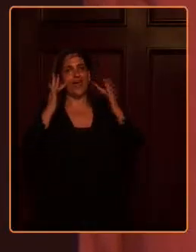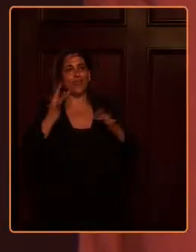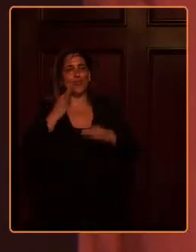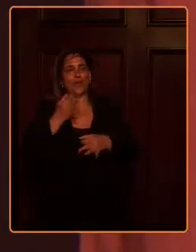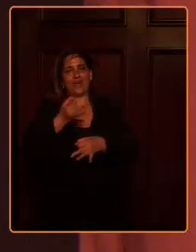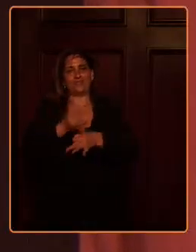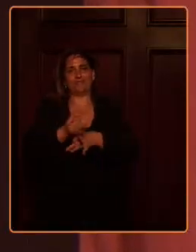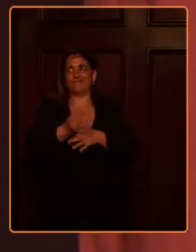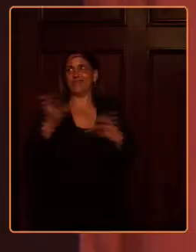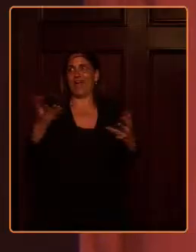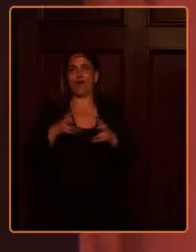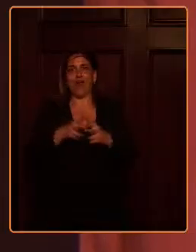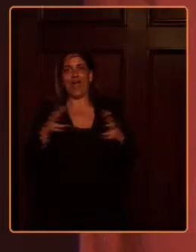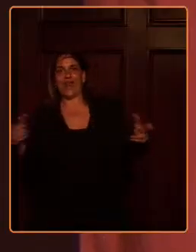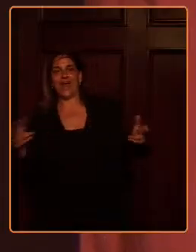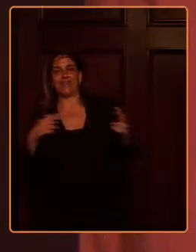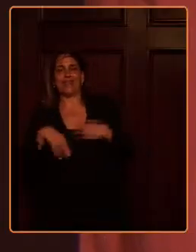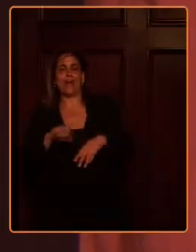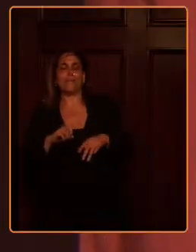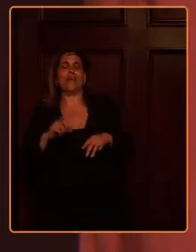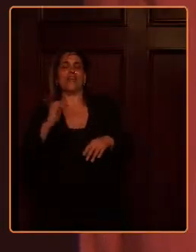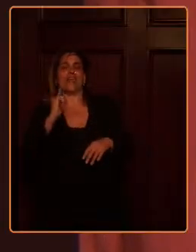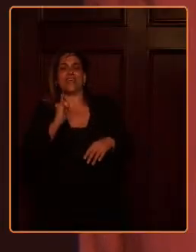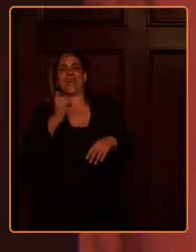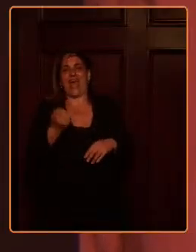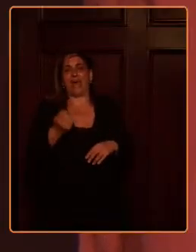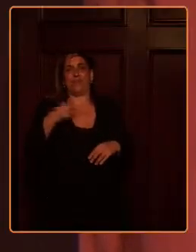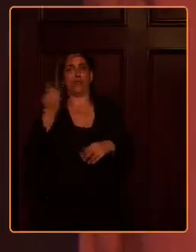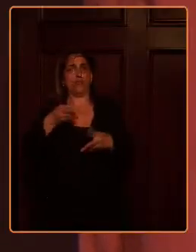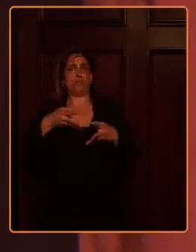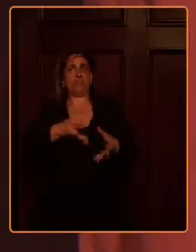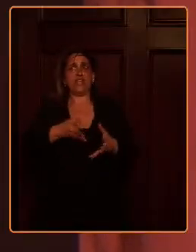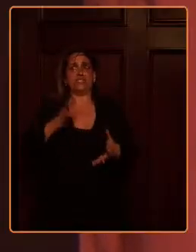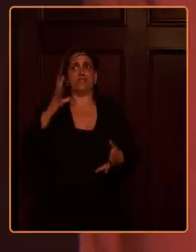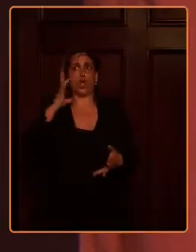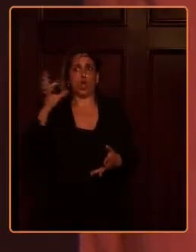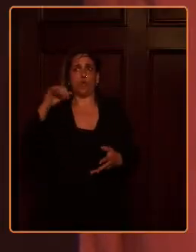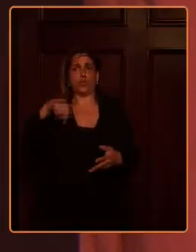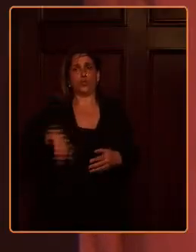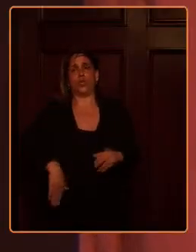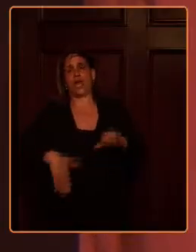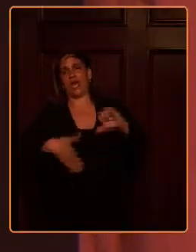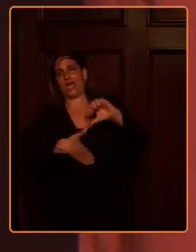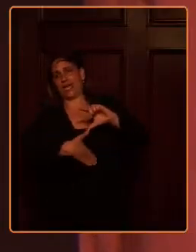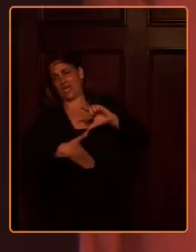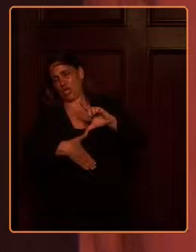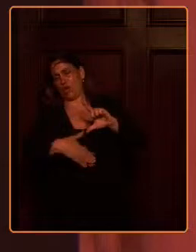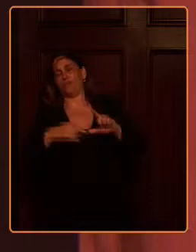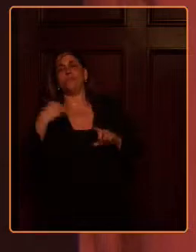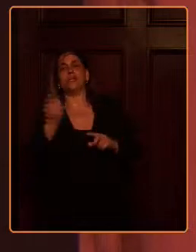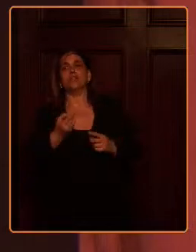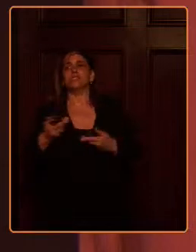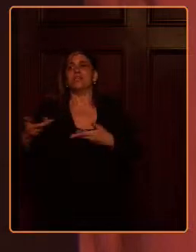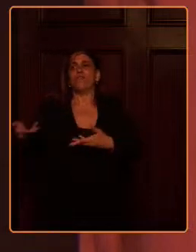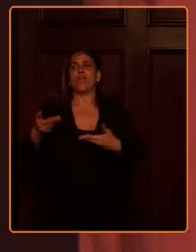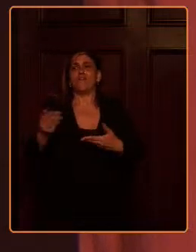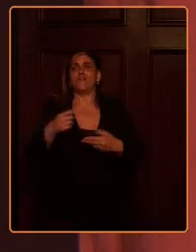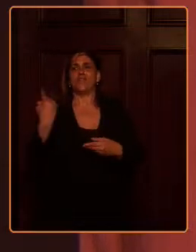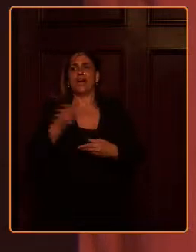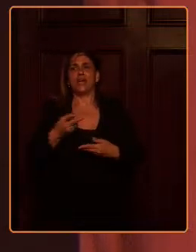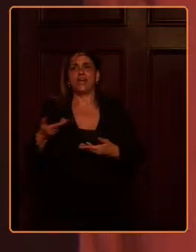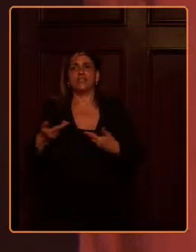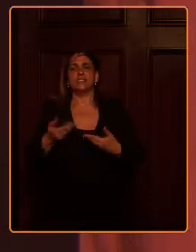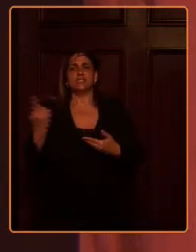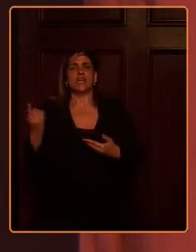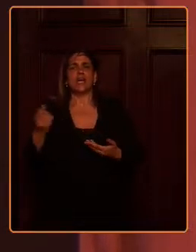de la inteligencia artificial, desafíos y oportunidades de la región. Para esto voy haciendo pasar, invitamos a